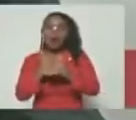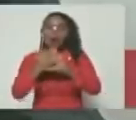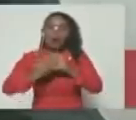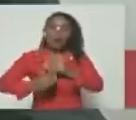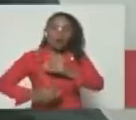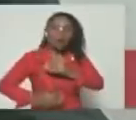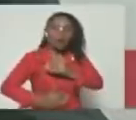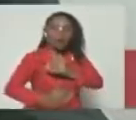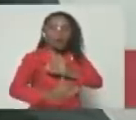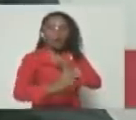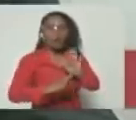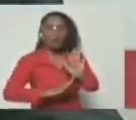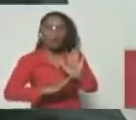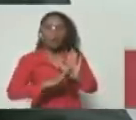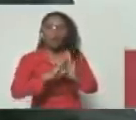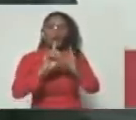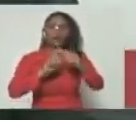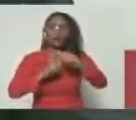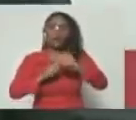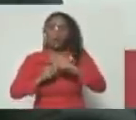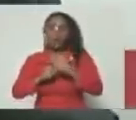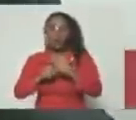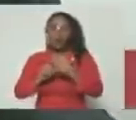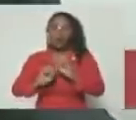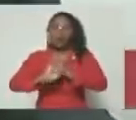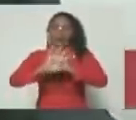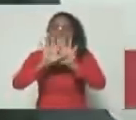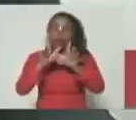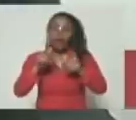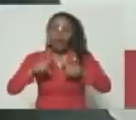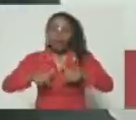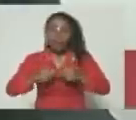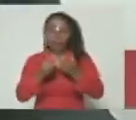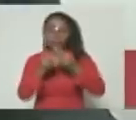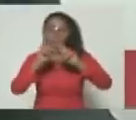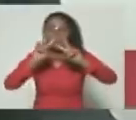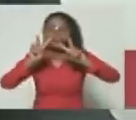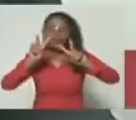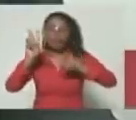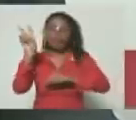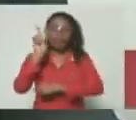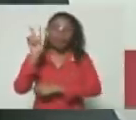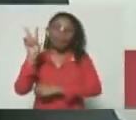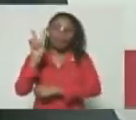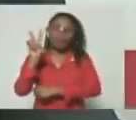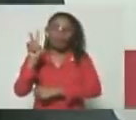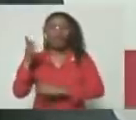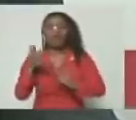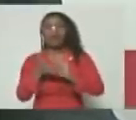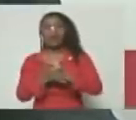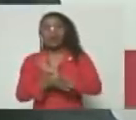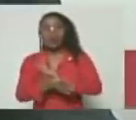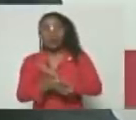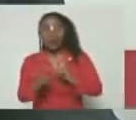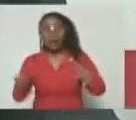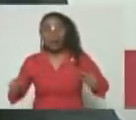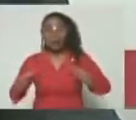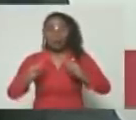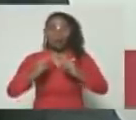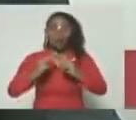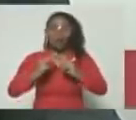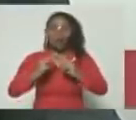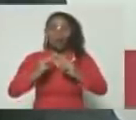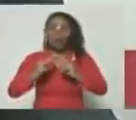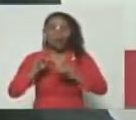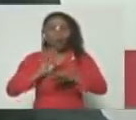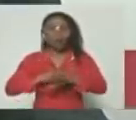más en la consecución definitiva de la paz y de el encuentro, porque